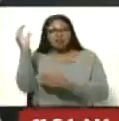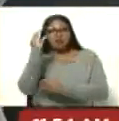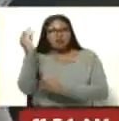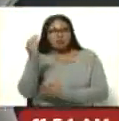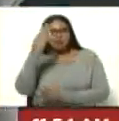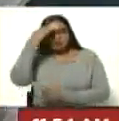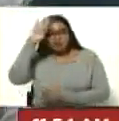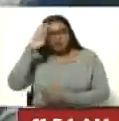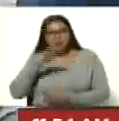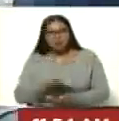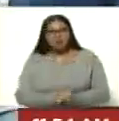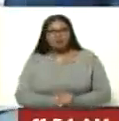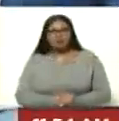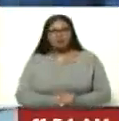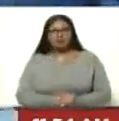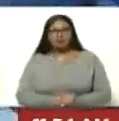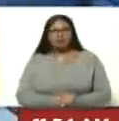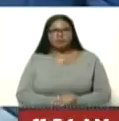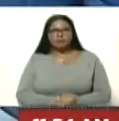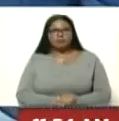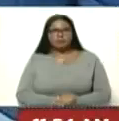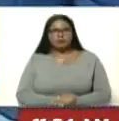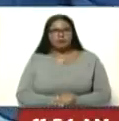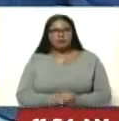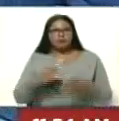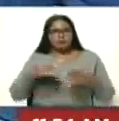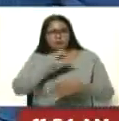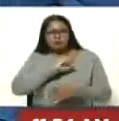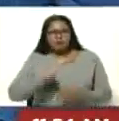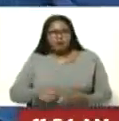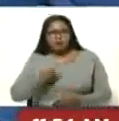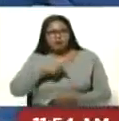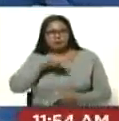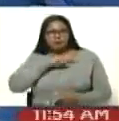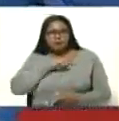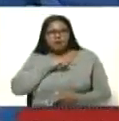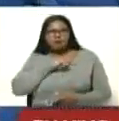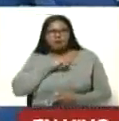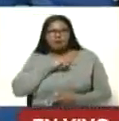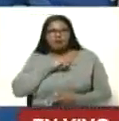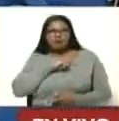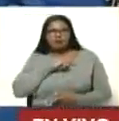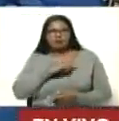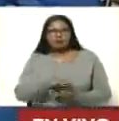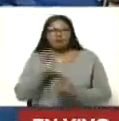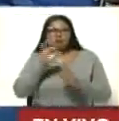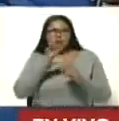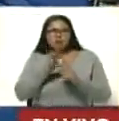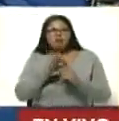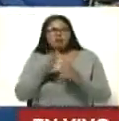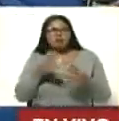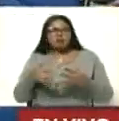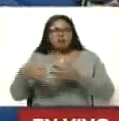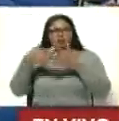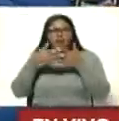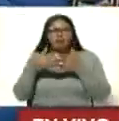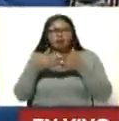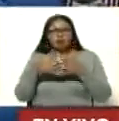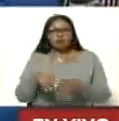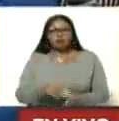Cuba, Ecuador, El Salvador, España, Estado de Palestina, Estados Unidos,